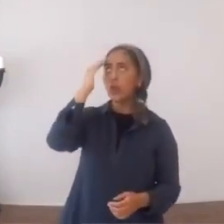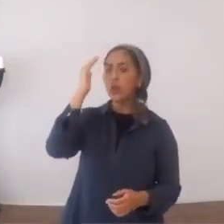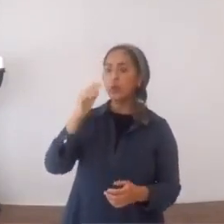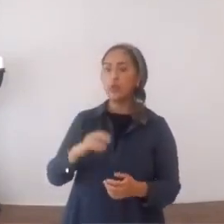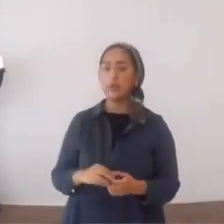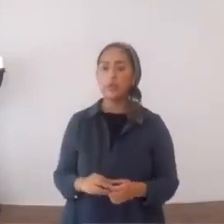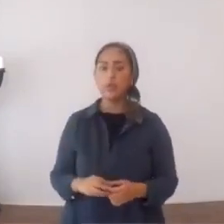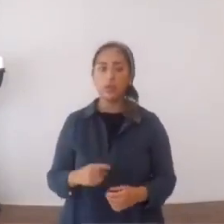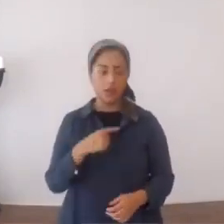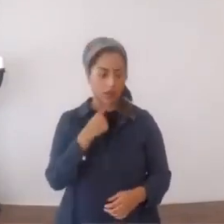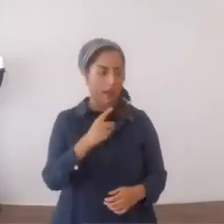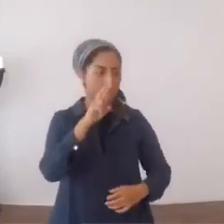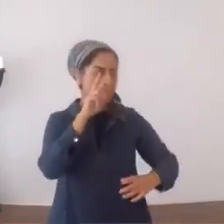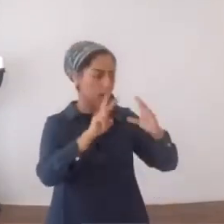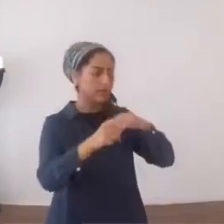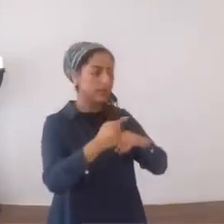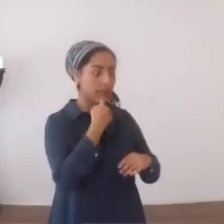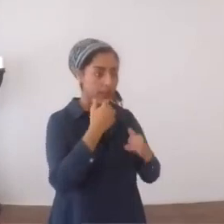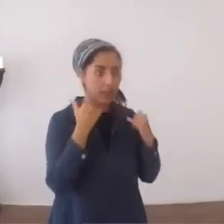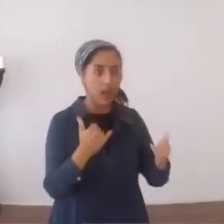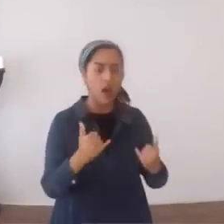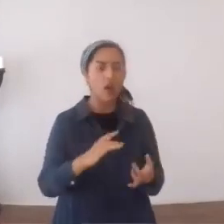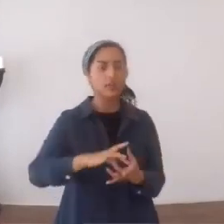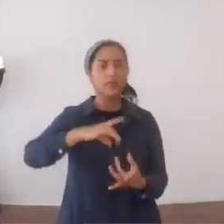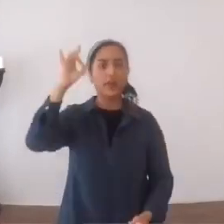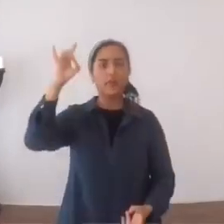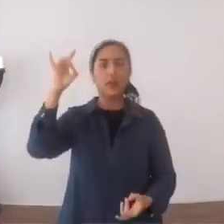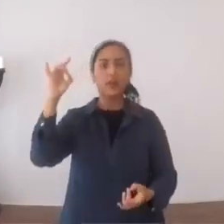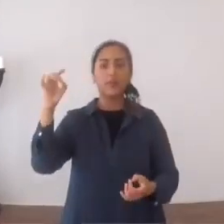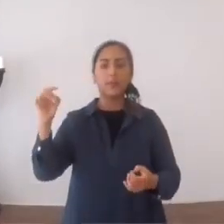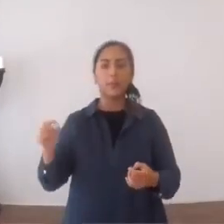lo sabes. Profetiza y di, Roeh,